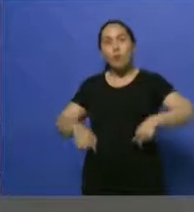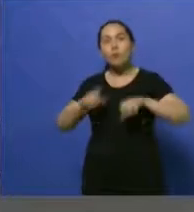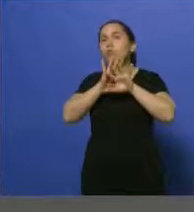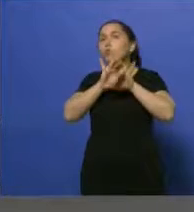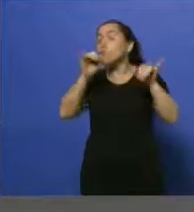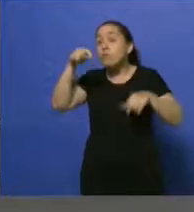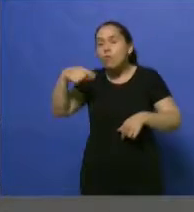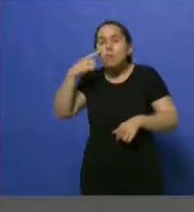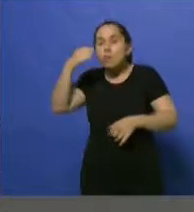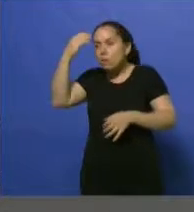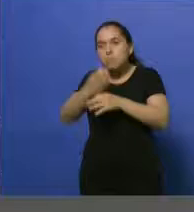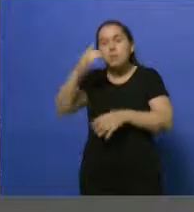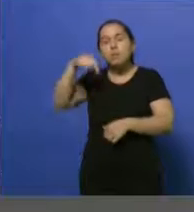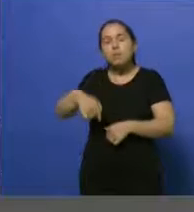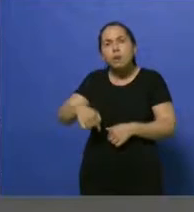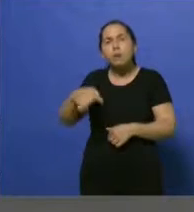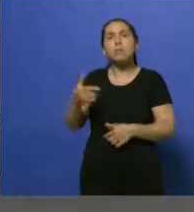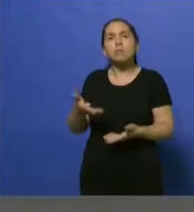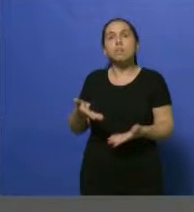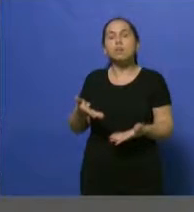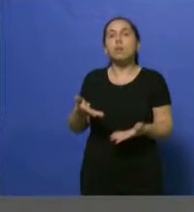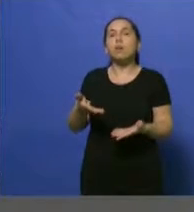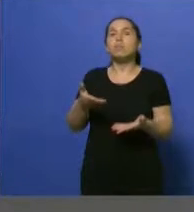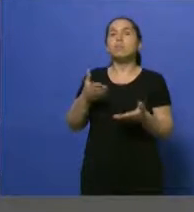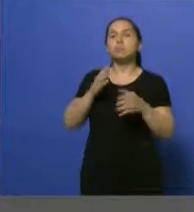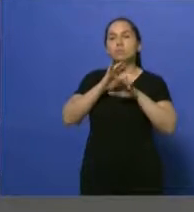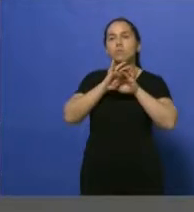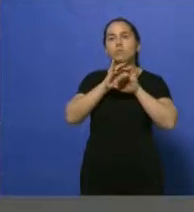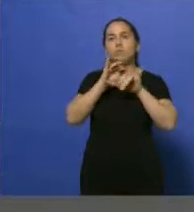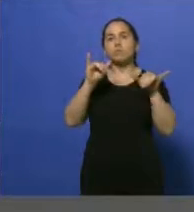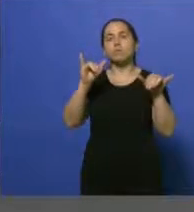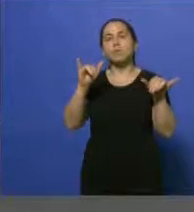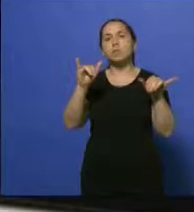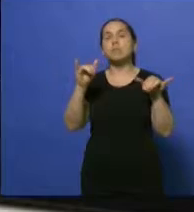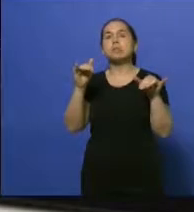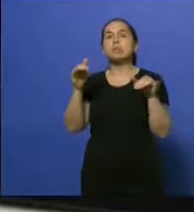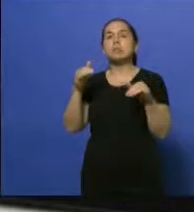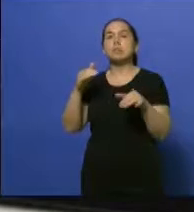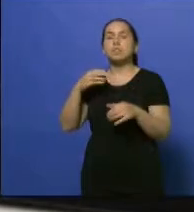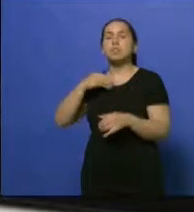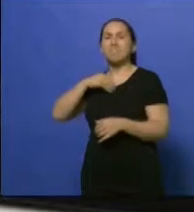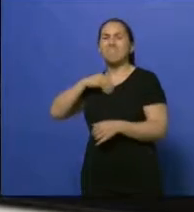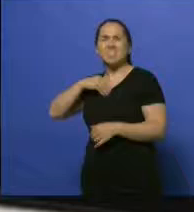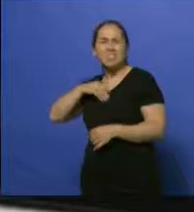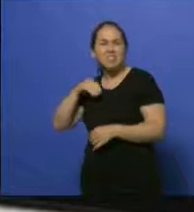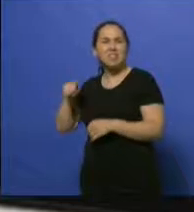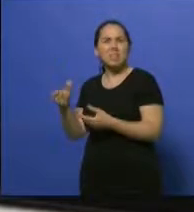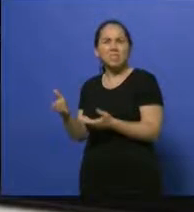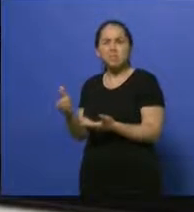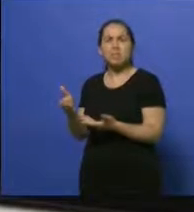una noticia muy importante, una noticia ambigua, porque en realidad la desgracia de una persona